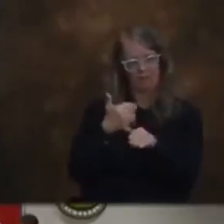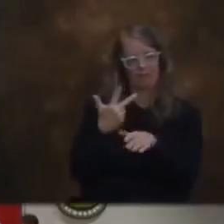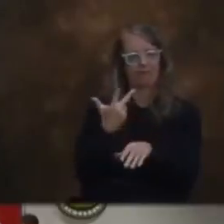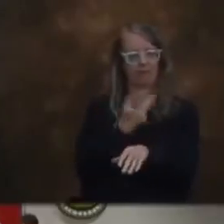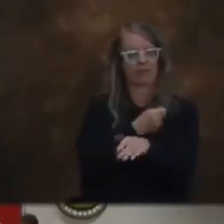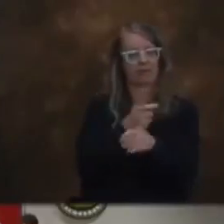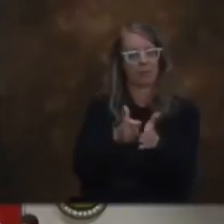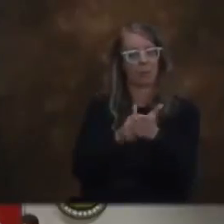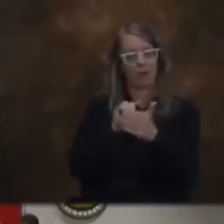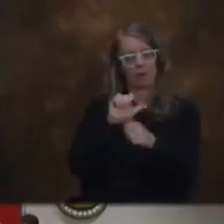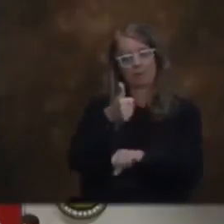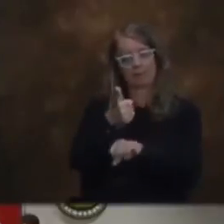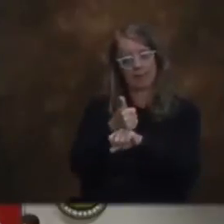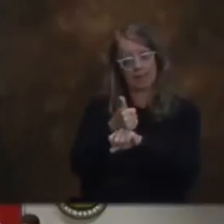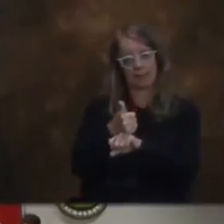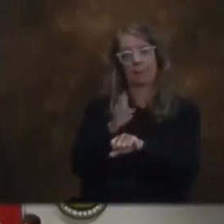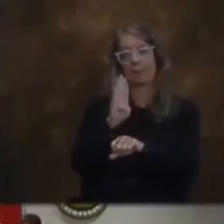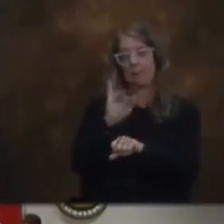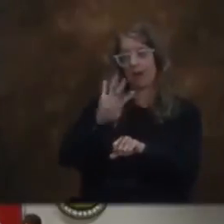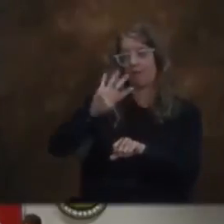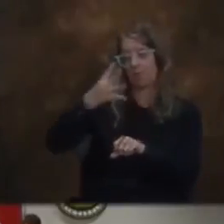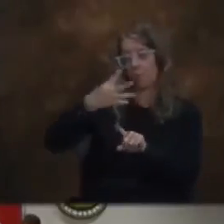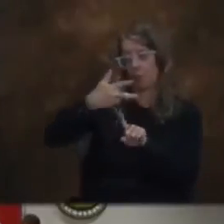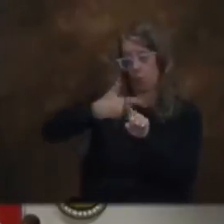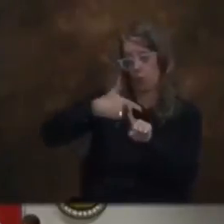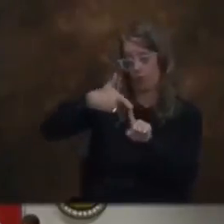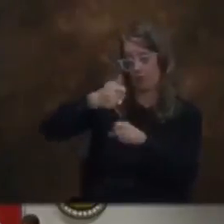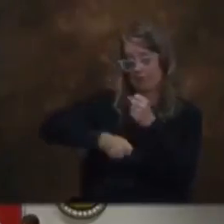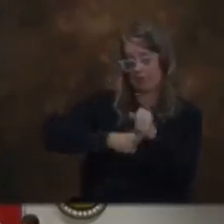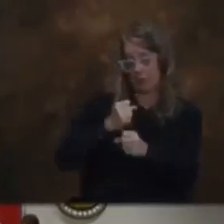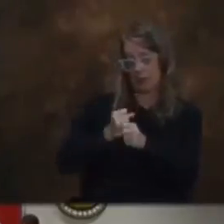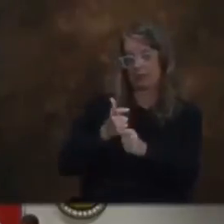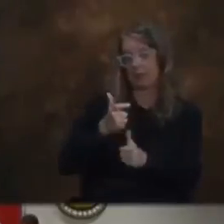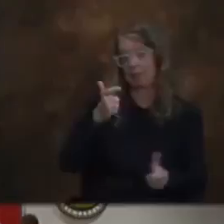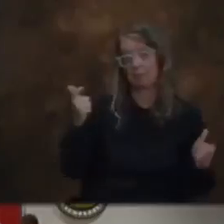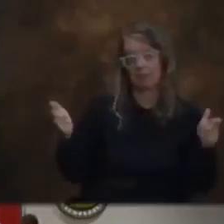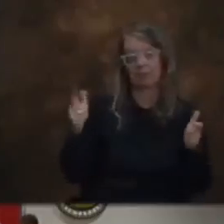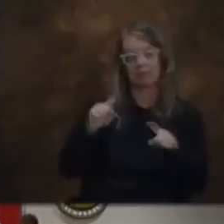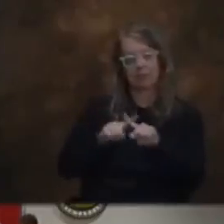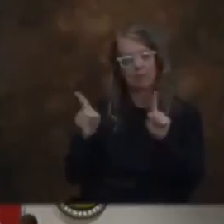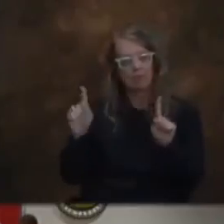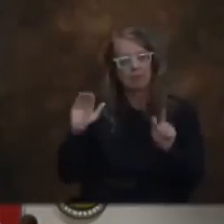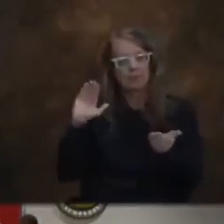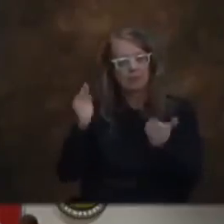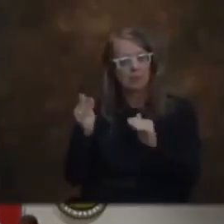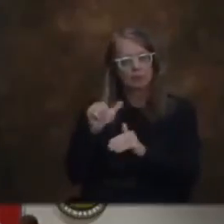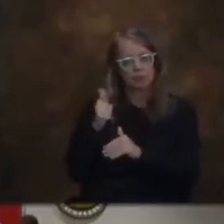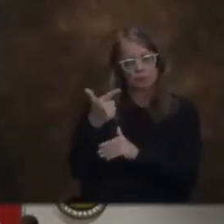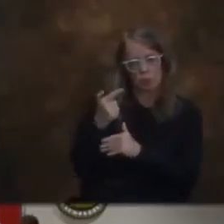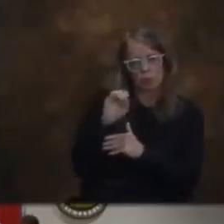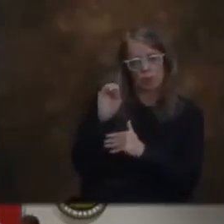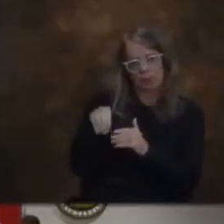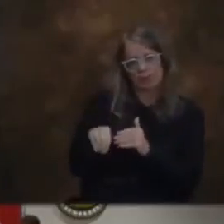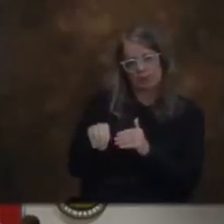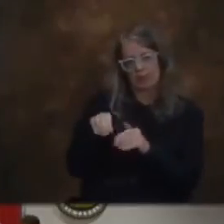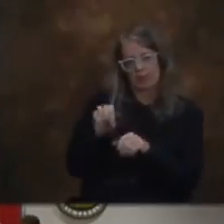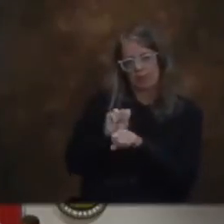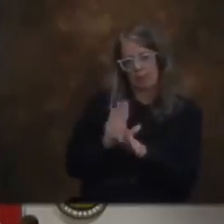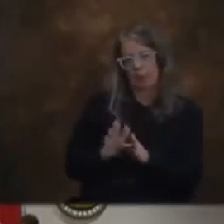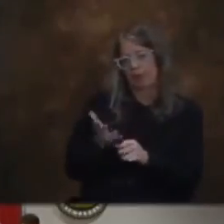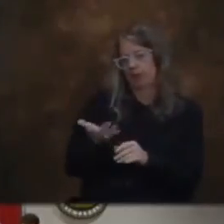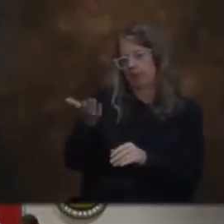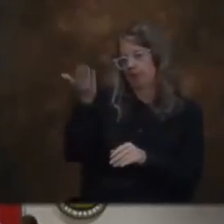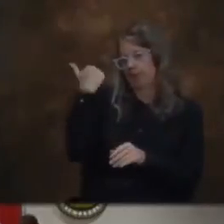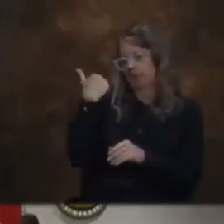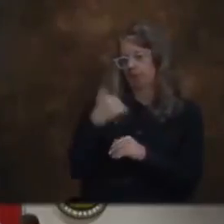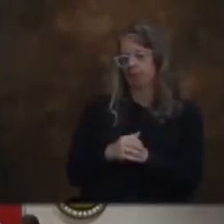año es un aumento de el por ciento de 21 de actual en los eeuu